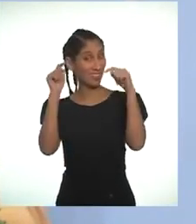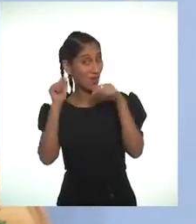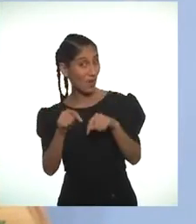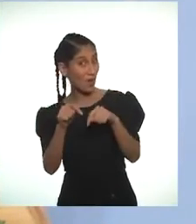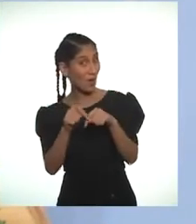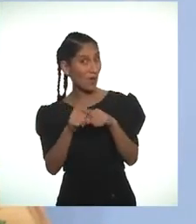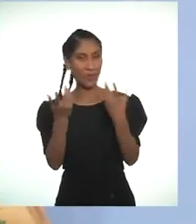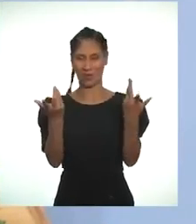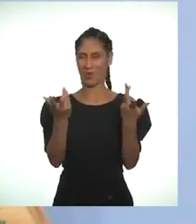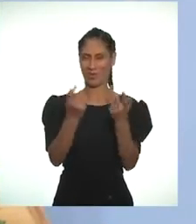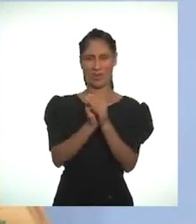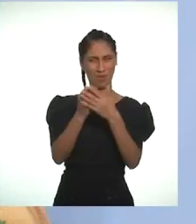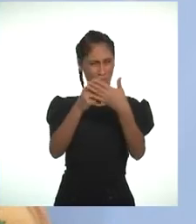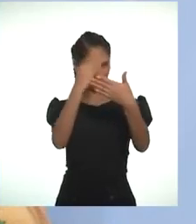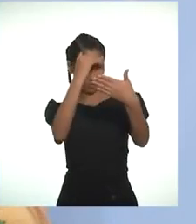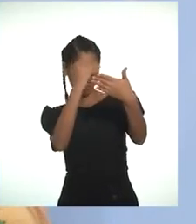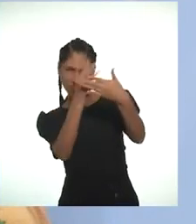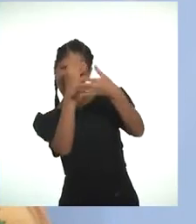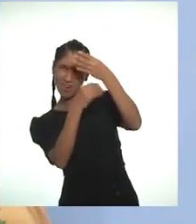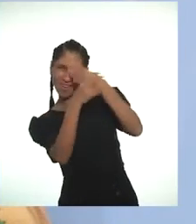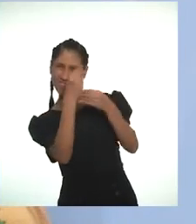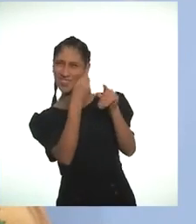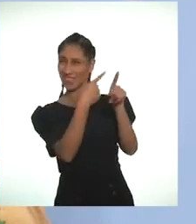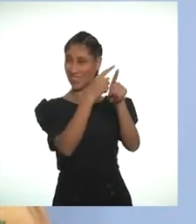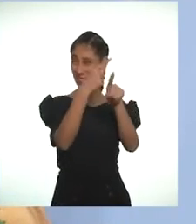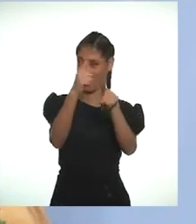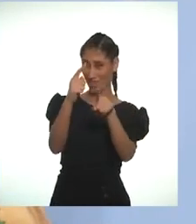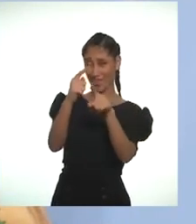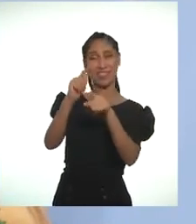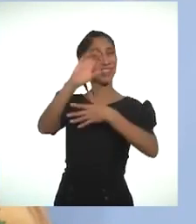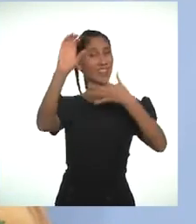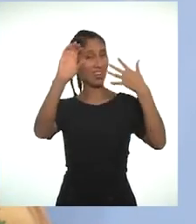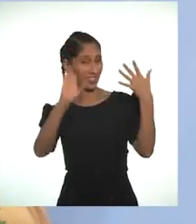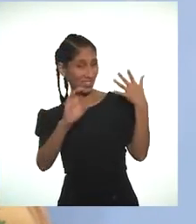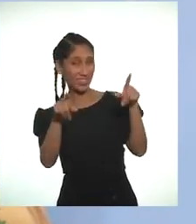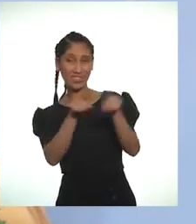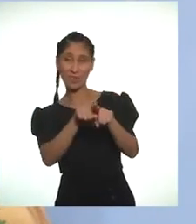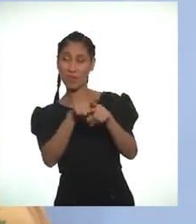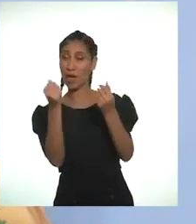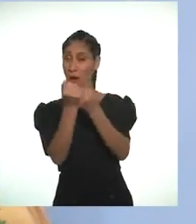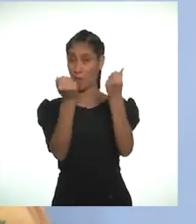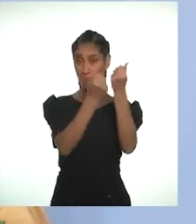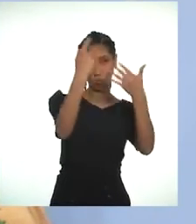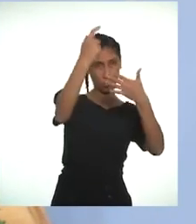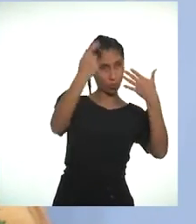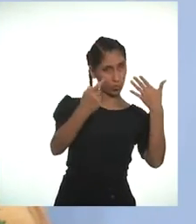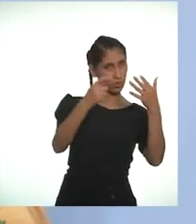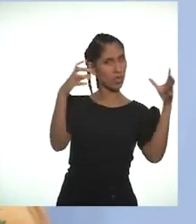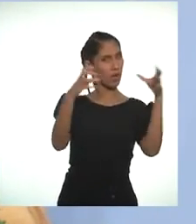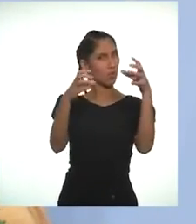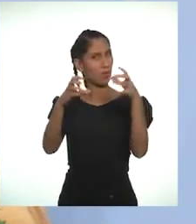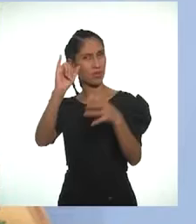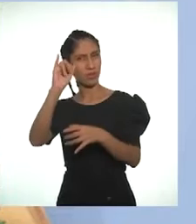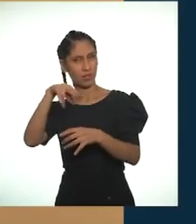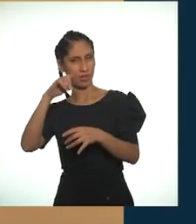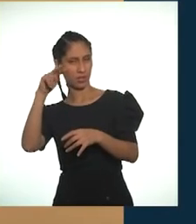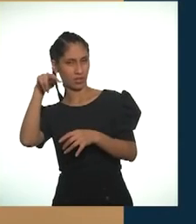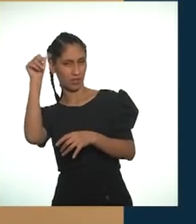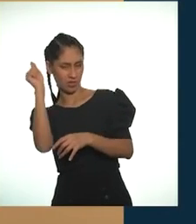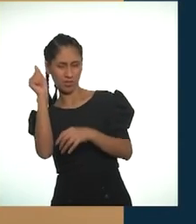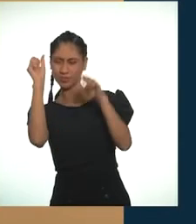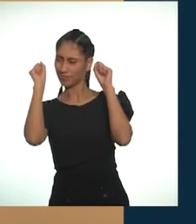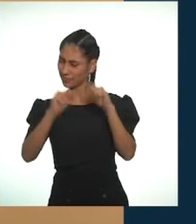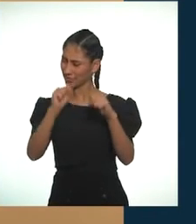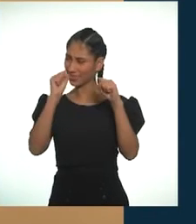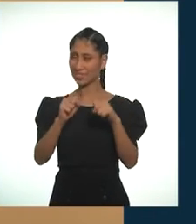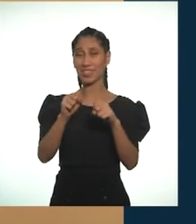en tan poco tiempo hemos ido aprendiendo tanto sobre las características y contribuciones de la población indígena y originaria. Así